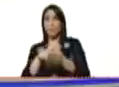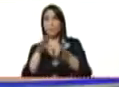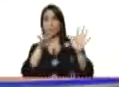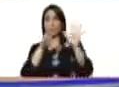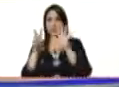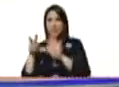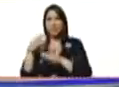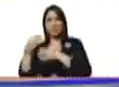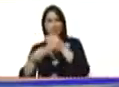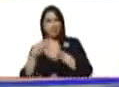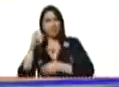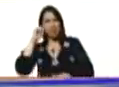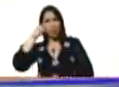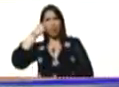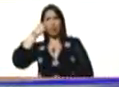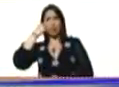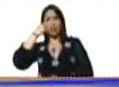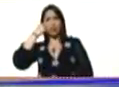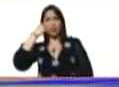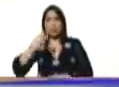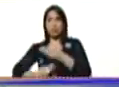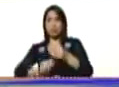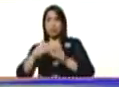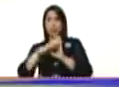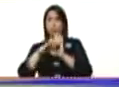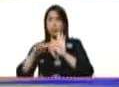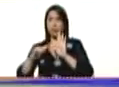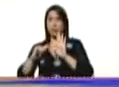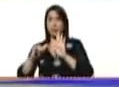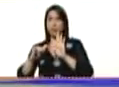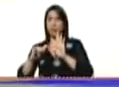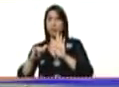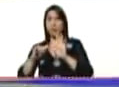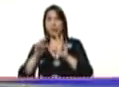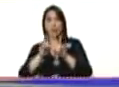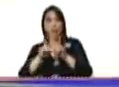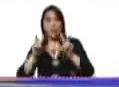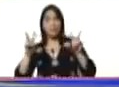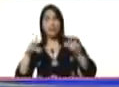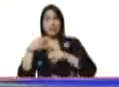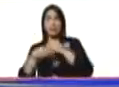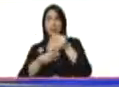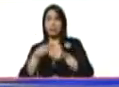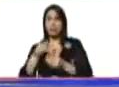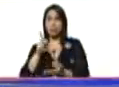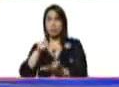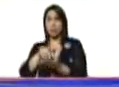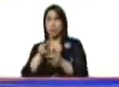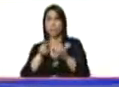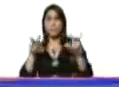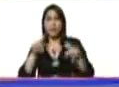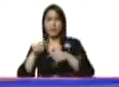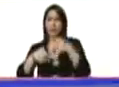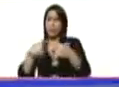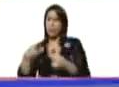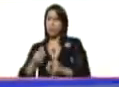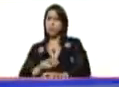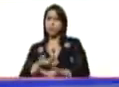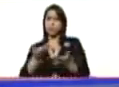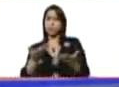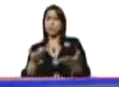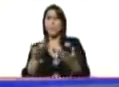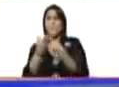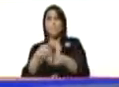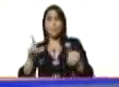2017. Hágase la constituyente y la paz se hizo, llegó la paz. Y luego, para llenar de democracia a